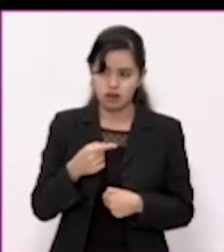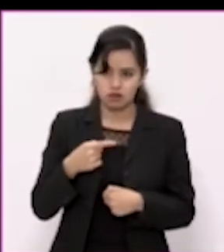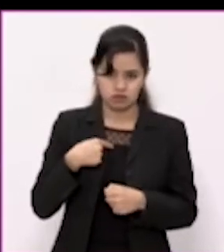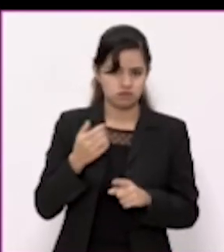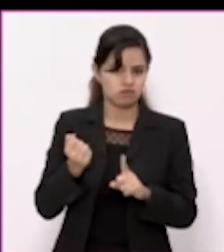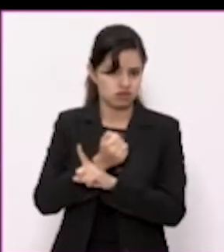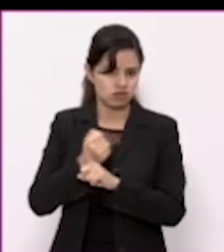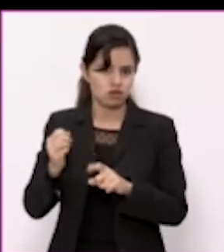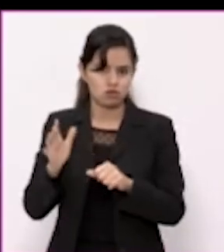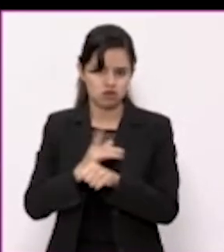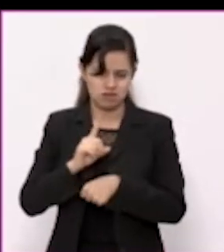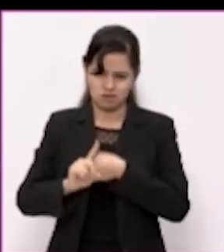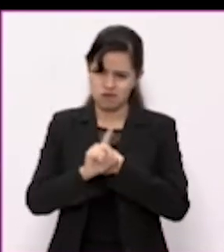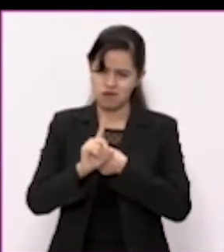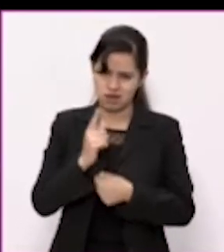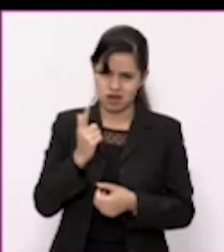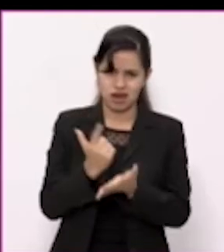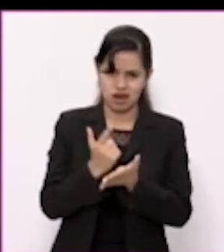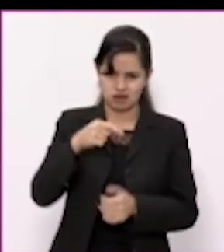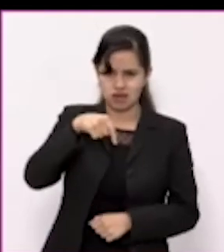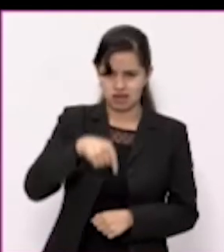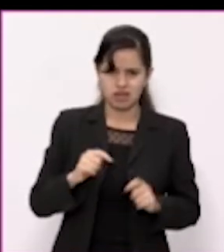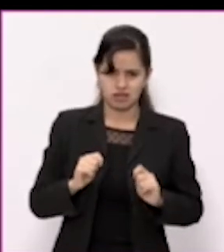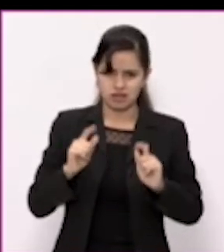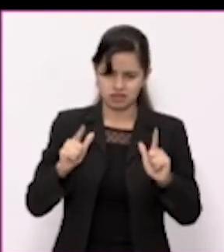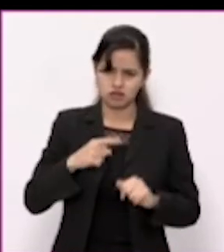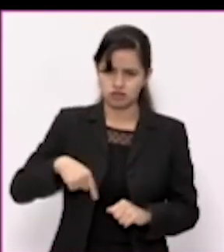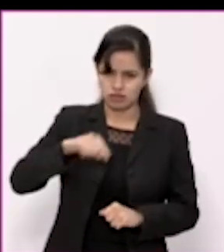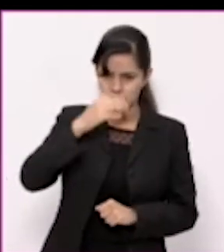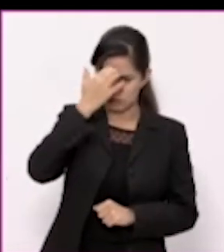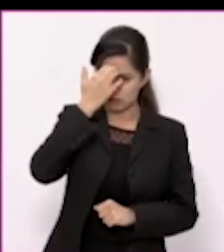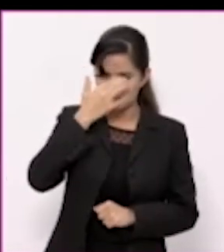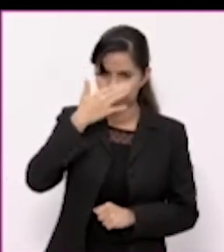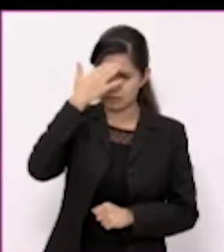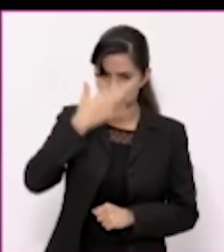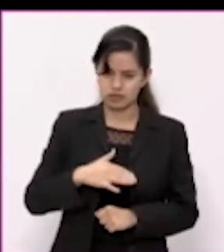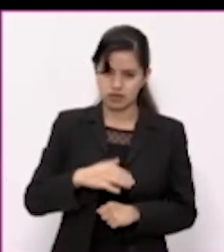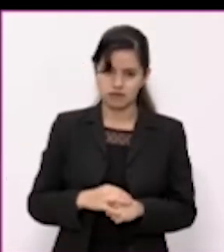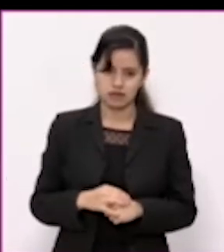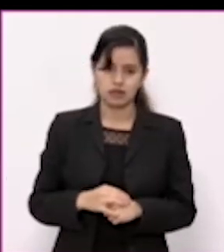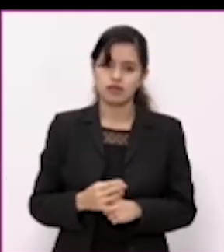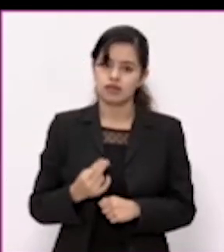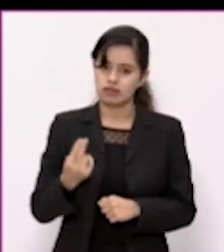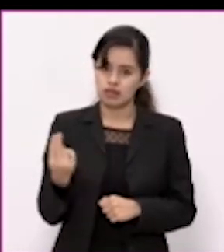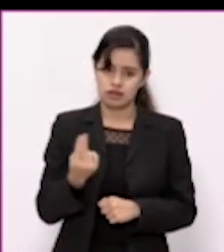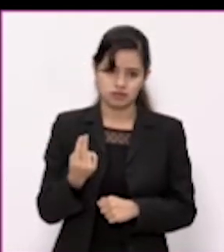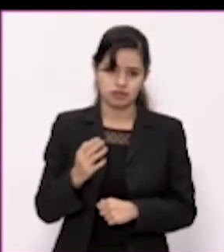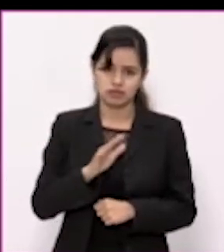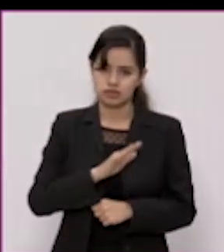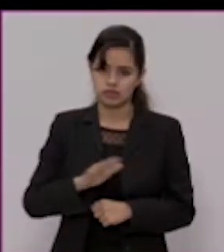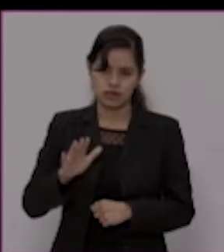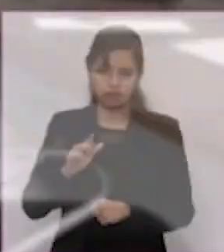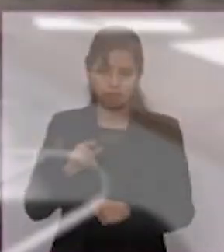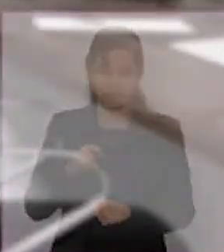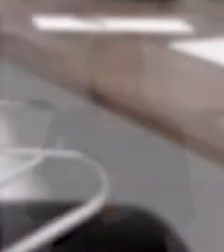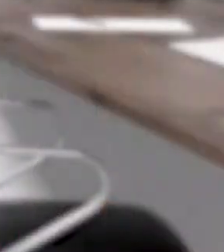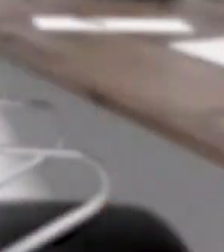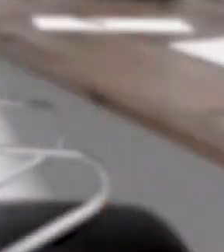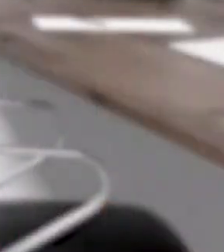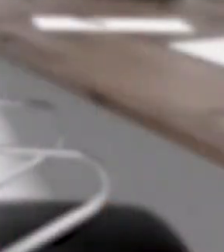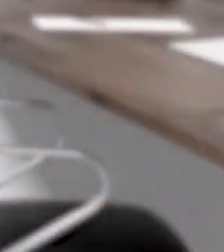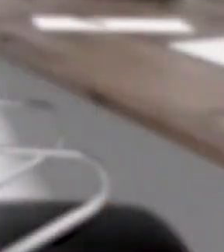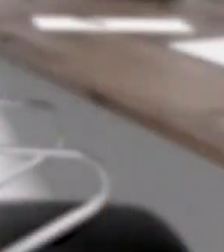porque es uno de los problemas graves aquí en Tlaxcala, es conocido y no se ha desmantelado. Tenemos que lograr el desmantelamiento. Esas